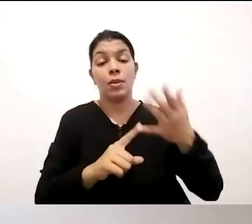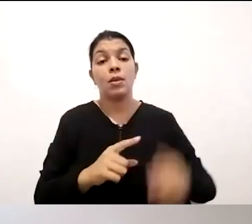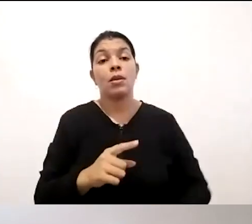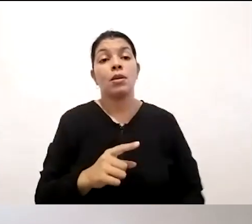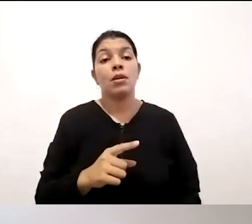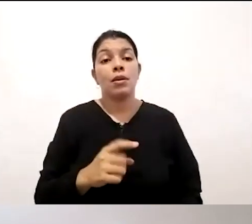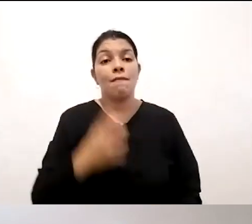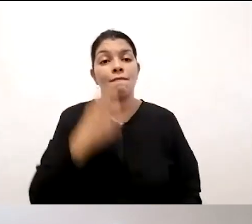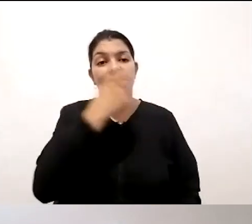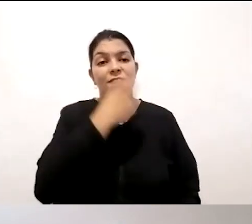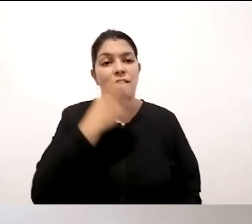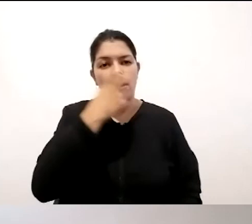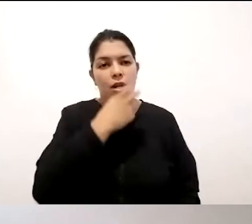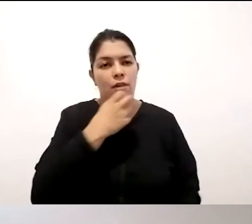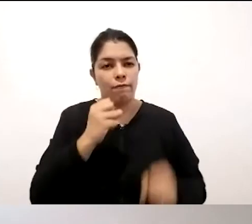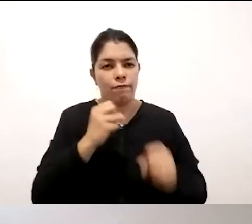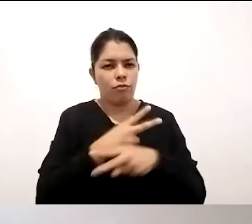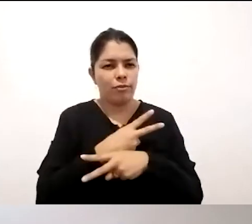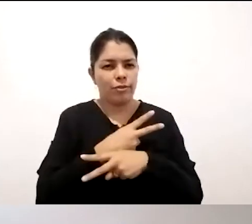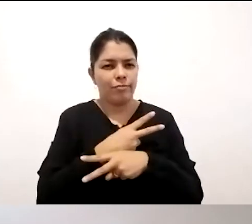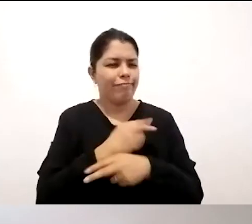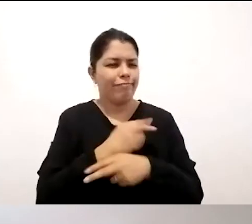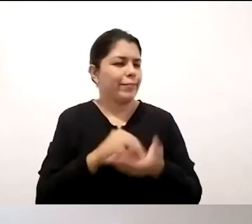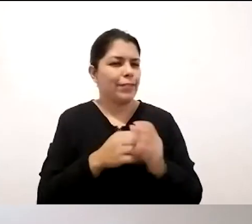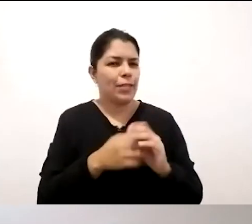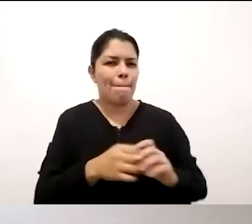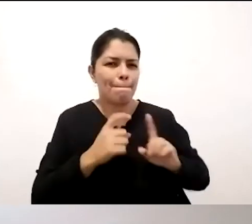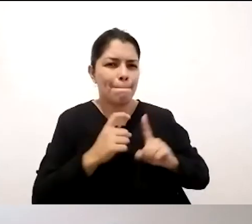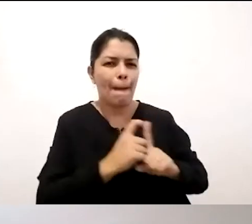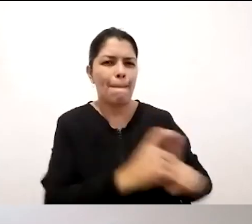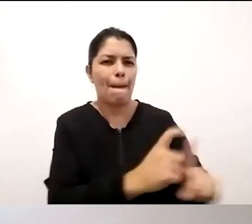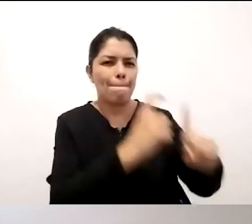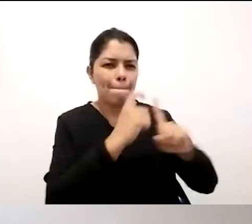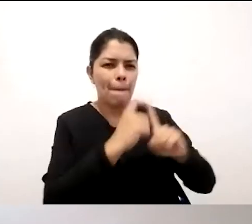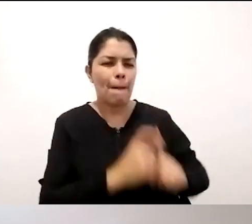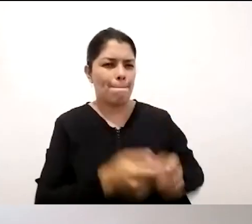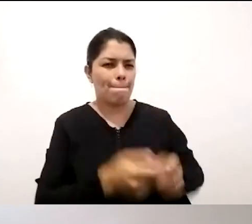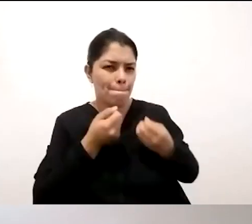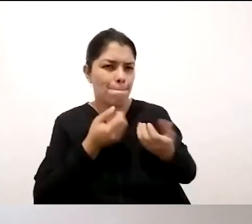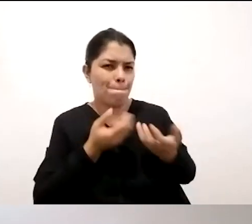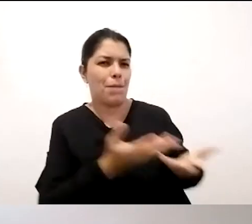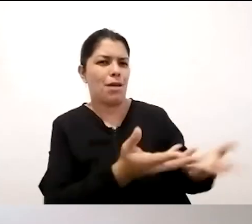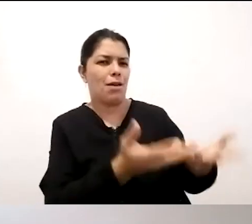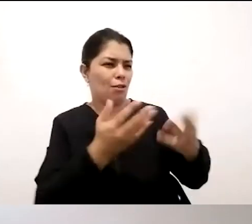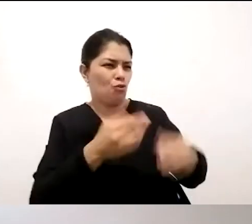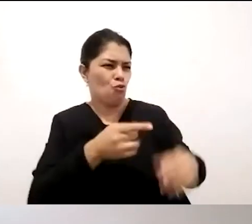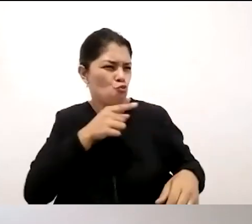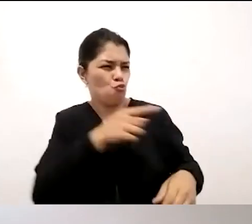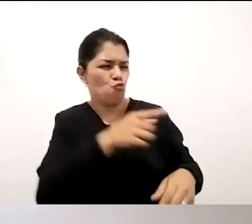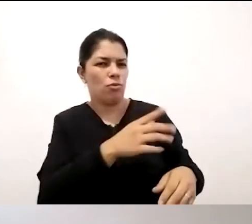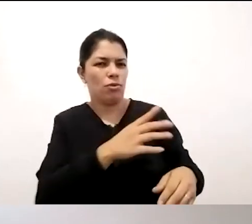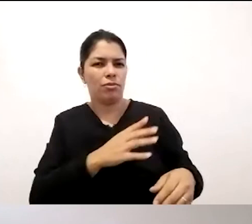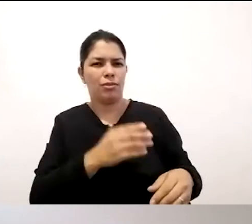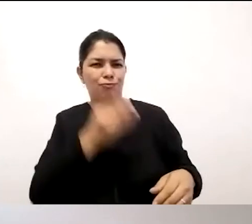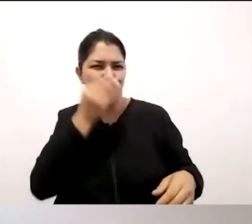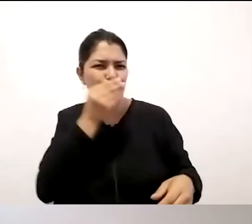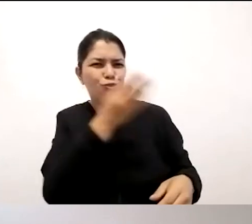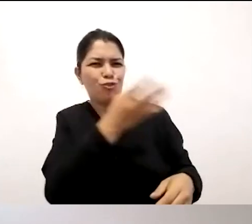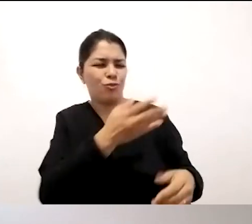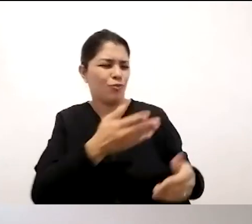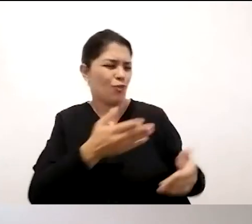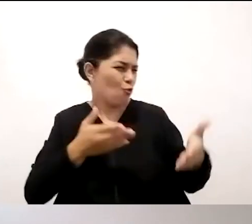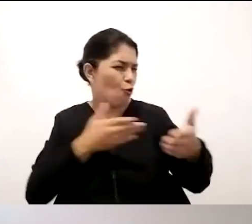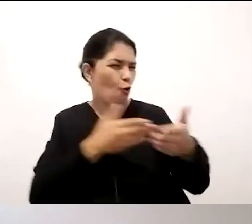casi todos los tipos de violencia y se caracteriza por hacer acusaciones, insultos,